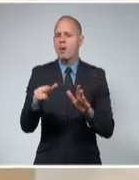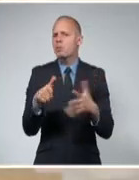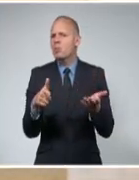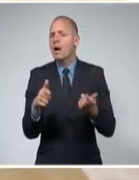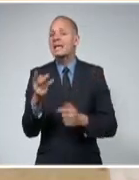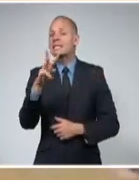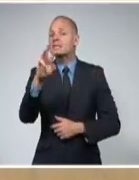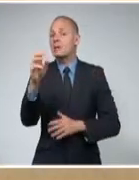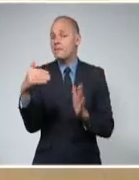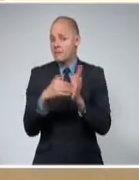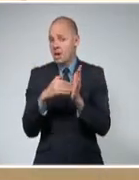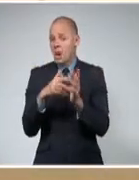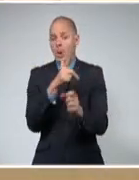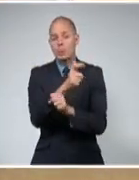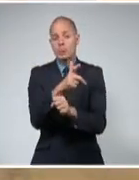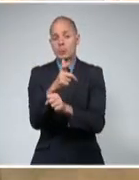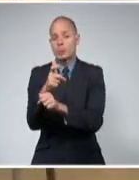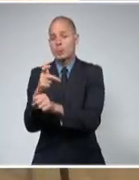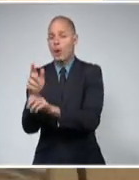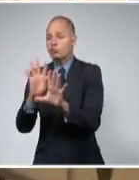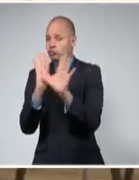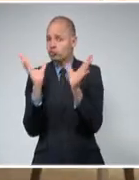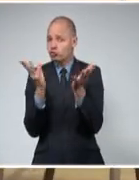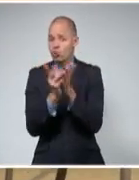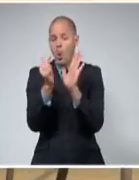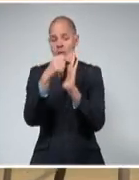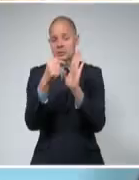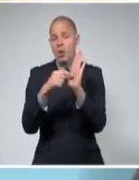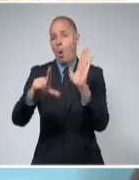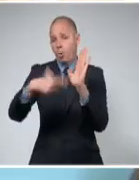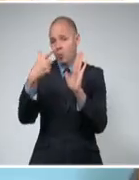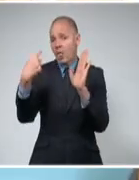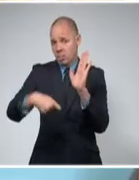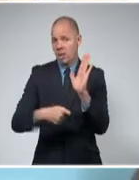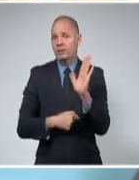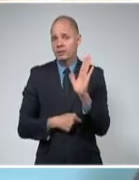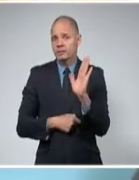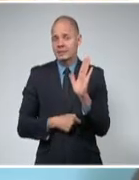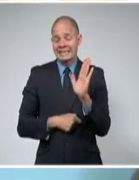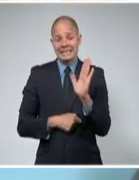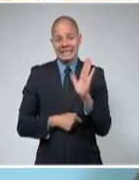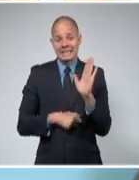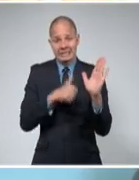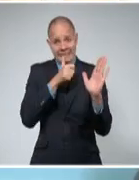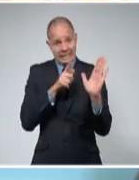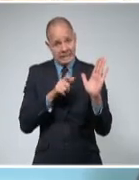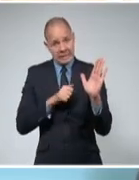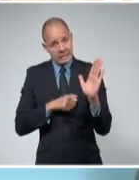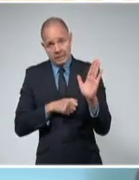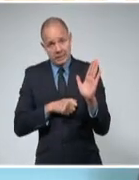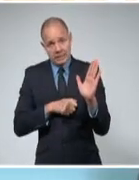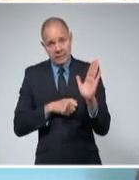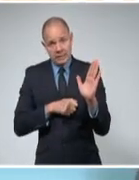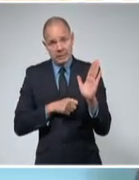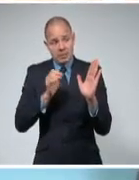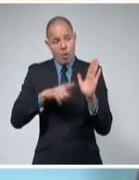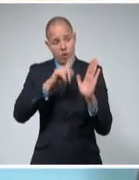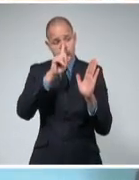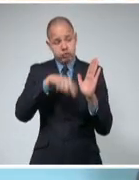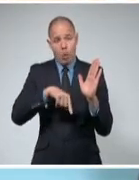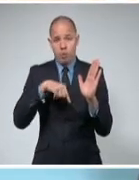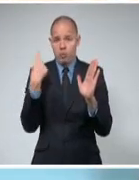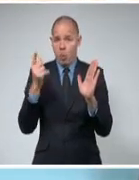este proceso cumpliendo estrictamente los protocolos sanitarios. Es un gran reto que nosotros tenemos para